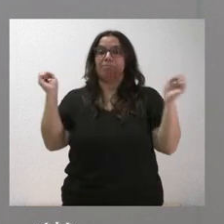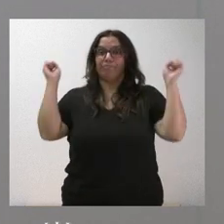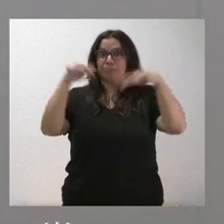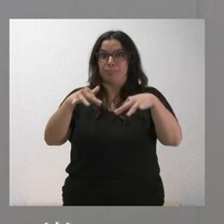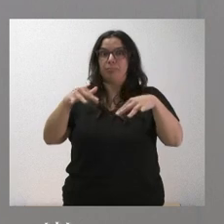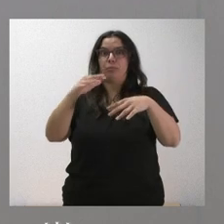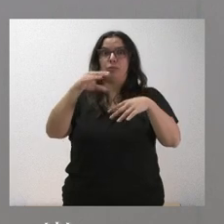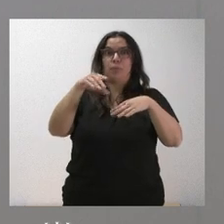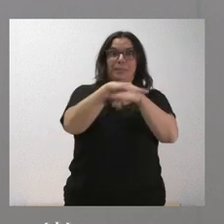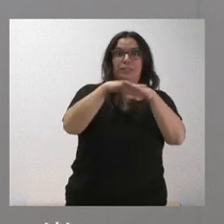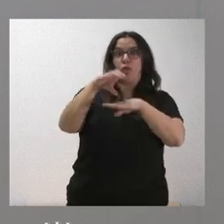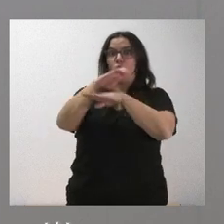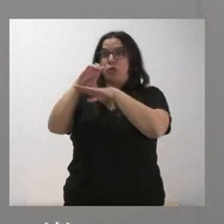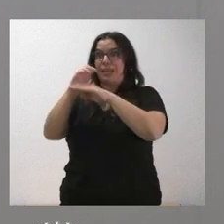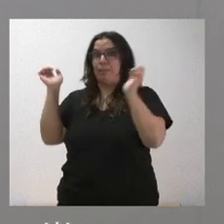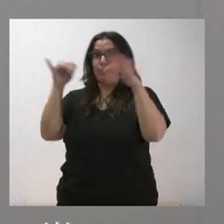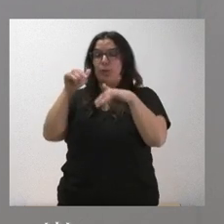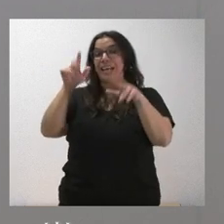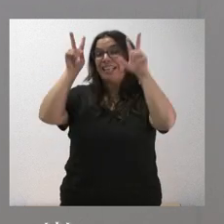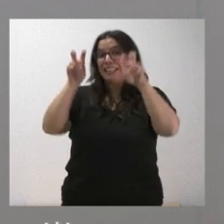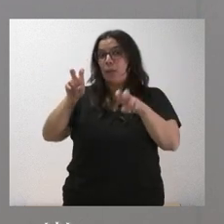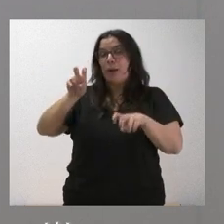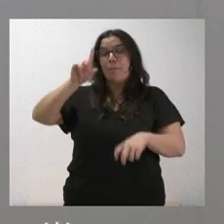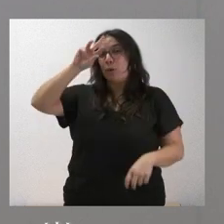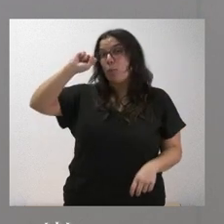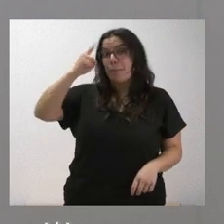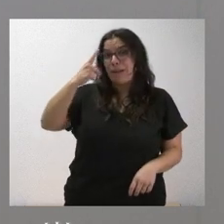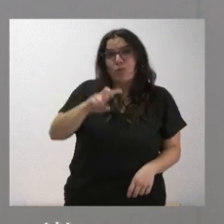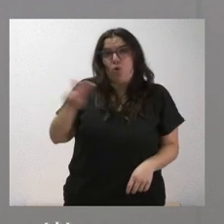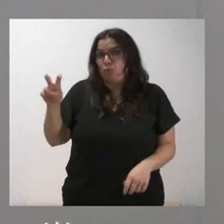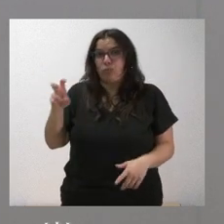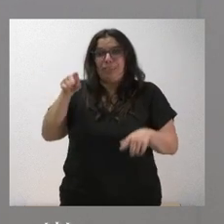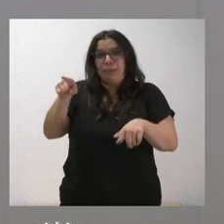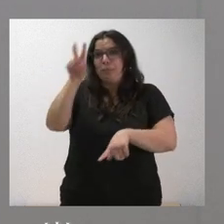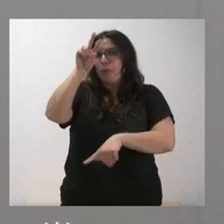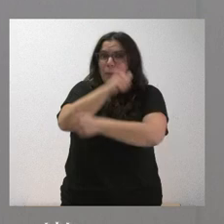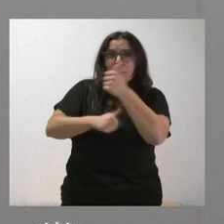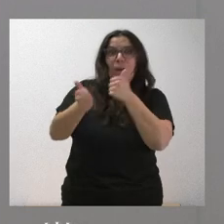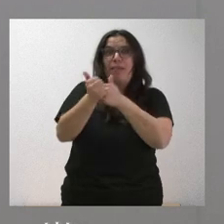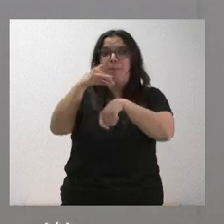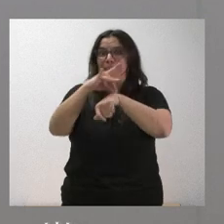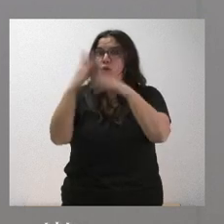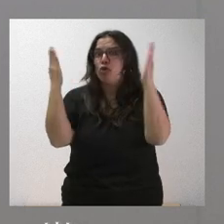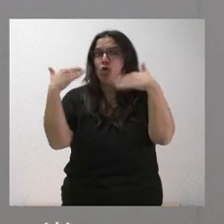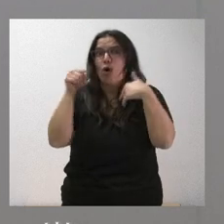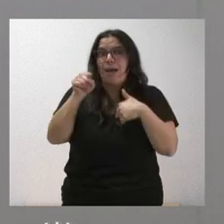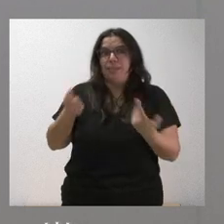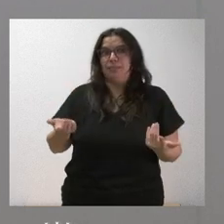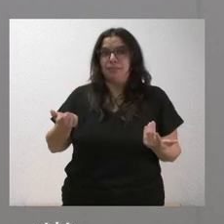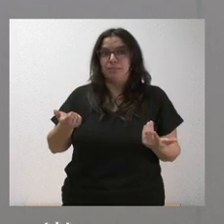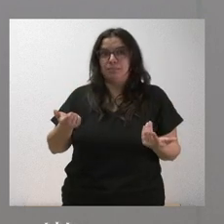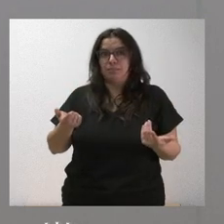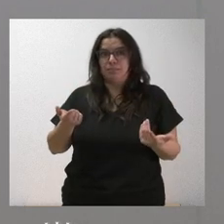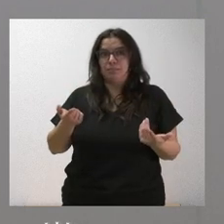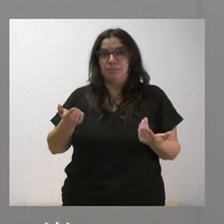de salud el tema que más nos preocupa que más nos interesa es el que tiene que ver con la falta de médicos con